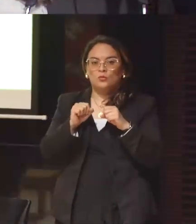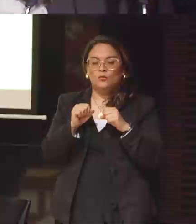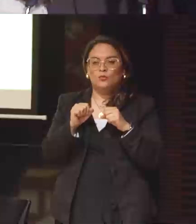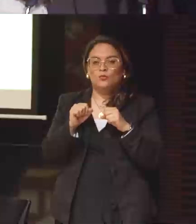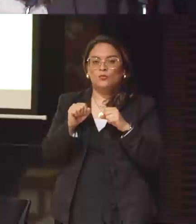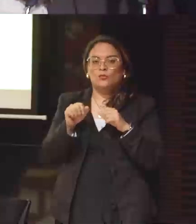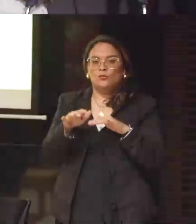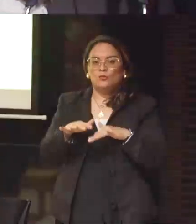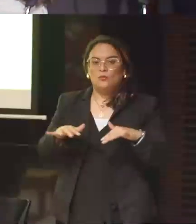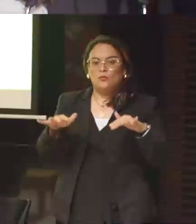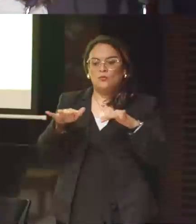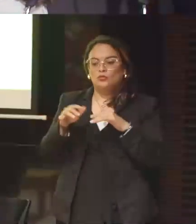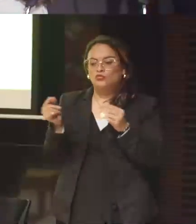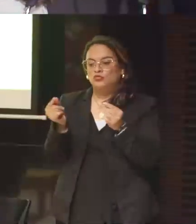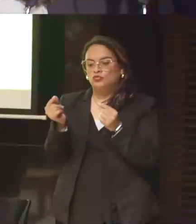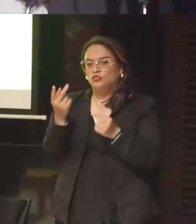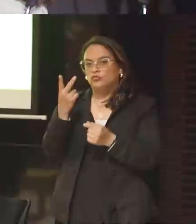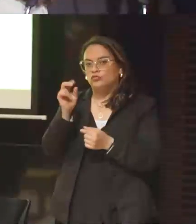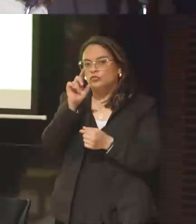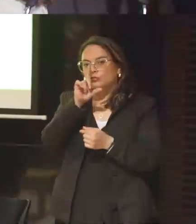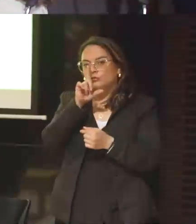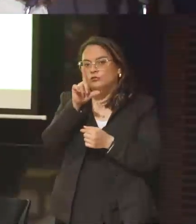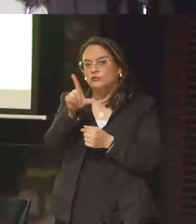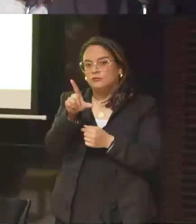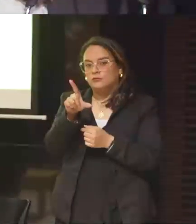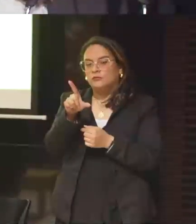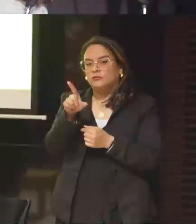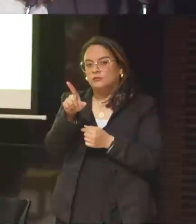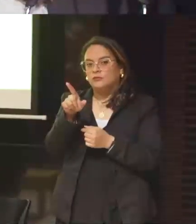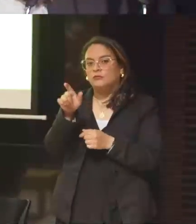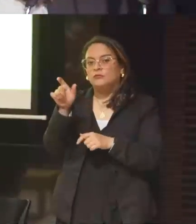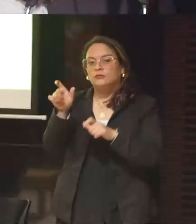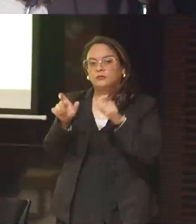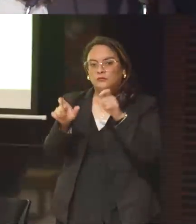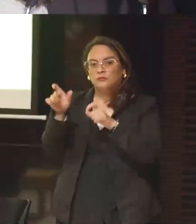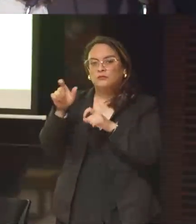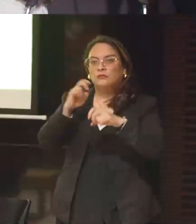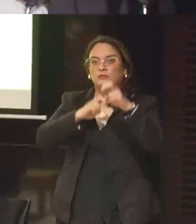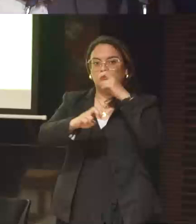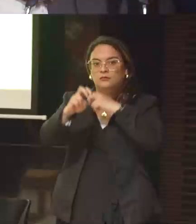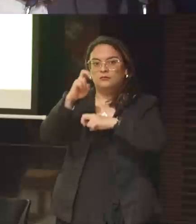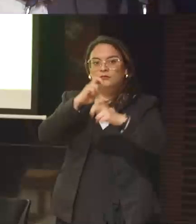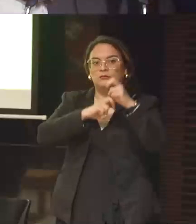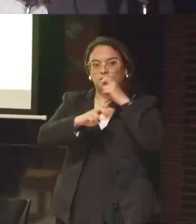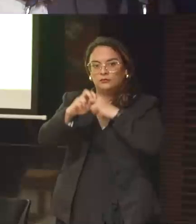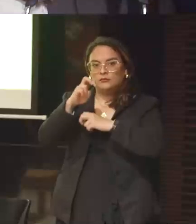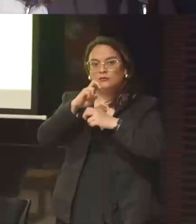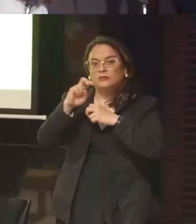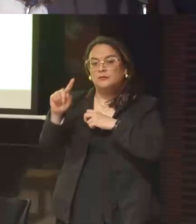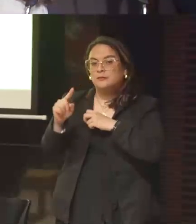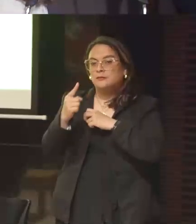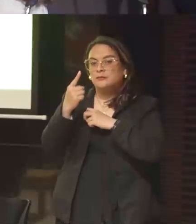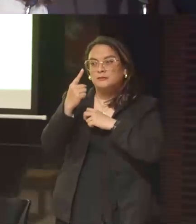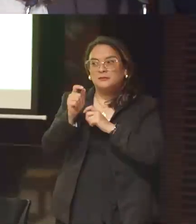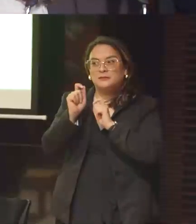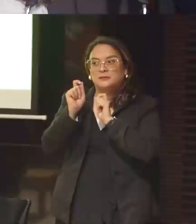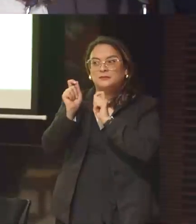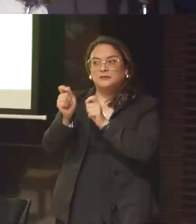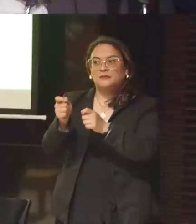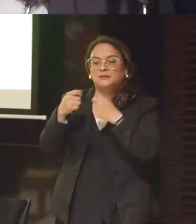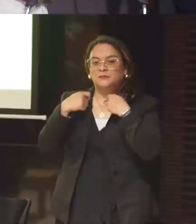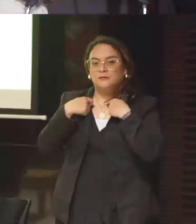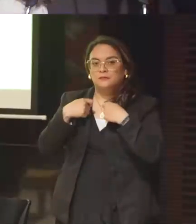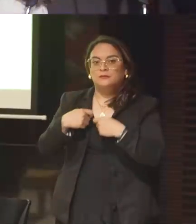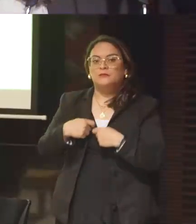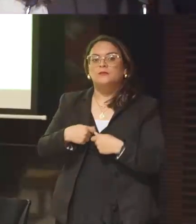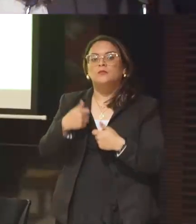al 20 de julio, la gente que vive en torno al Transmilenio, las primeras funciones de cine las que han